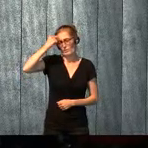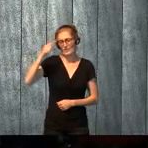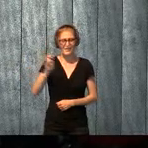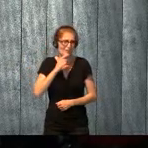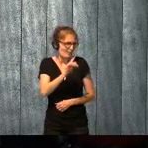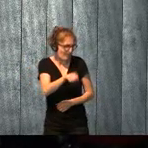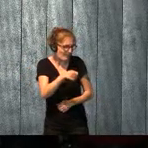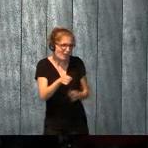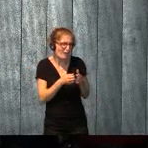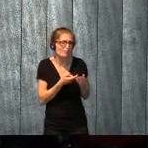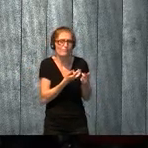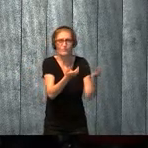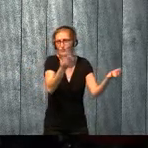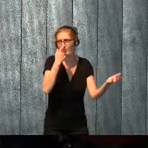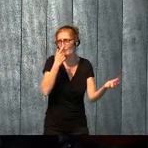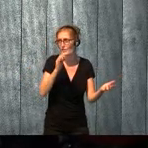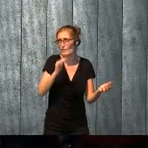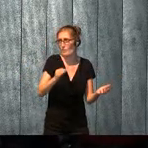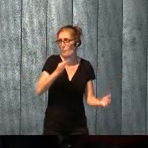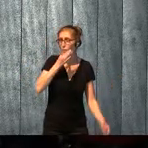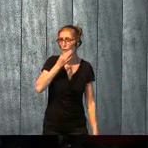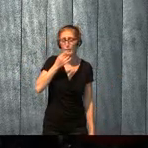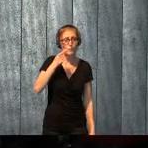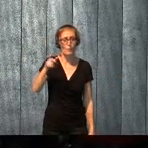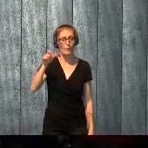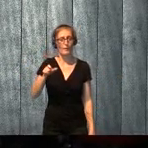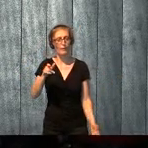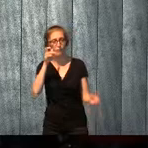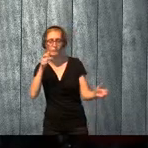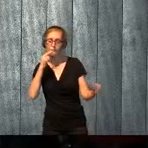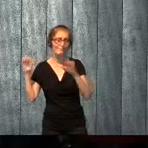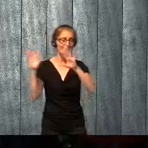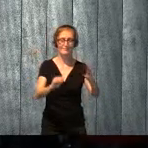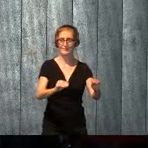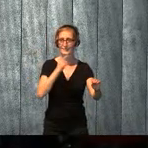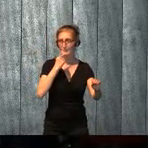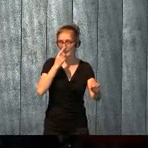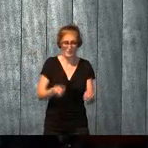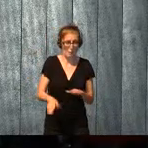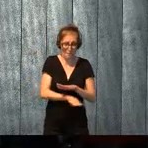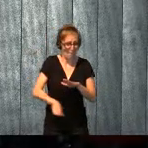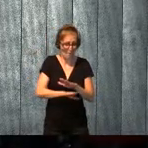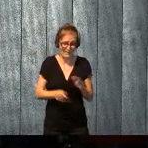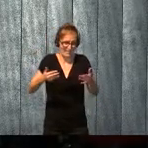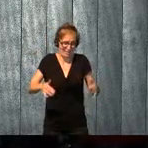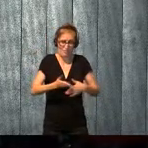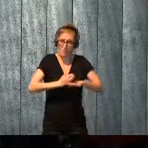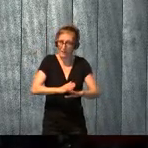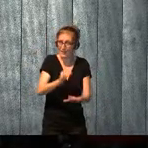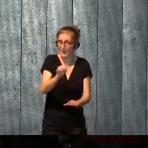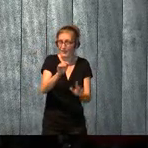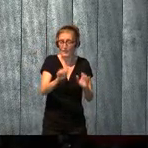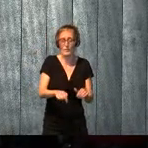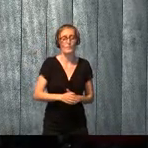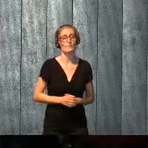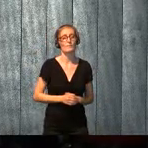competitiva, una oportunidad, donde sea algo consustancial con nosotros. Y terminaría diciendo que yo aspiro a